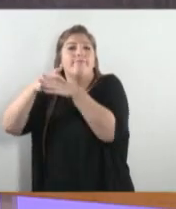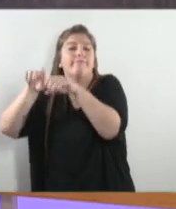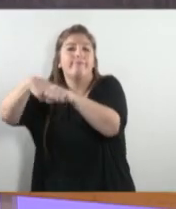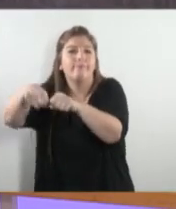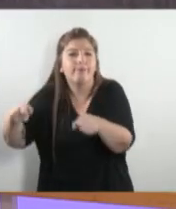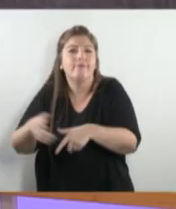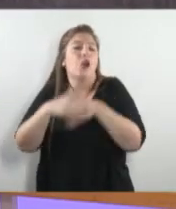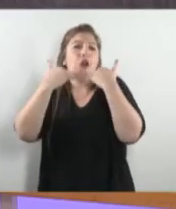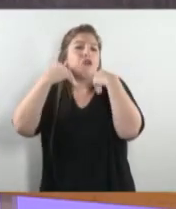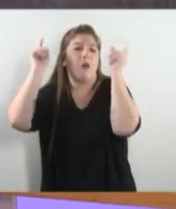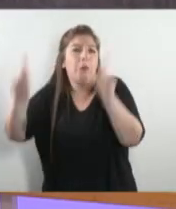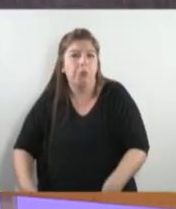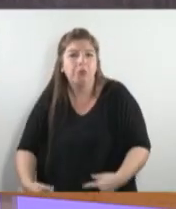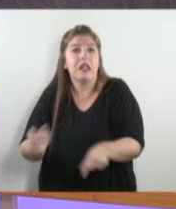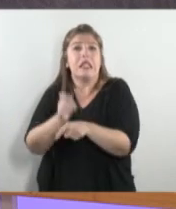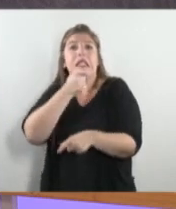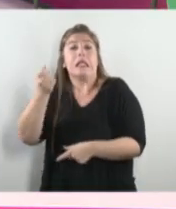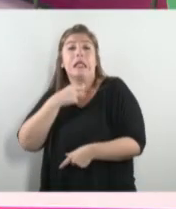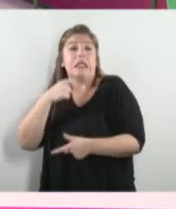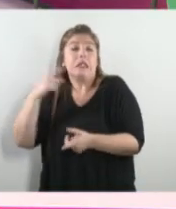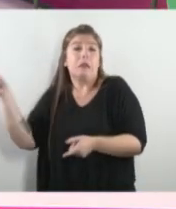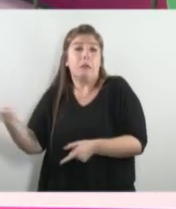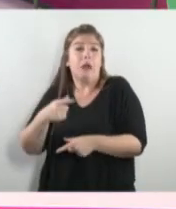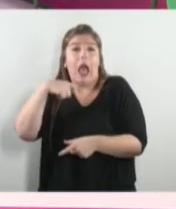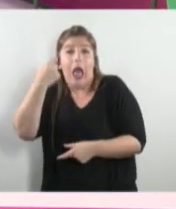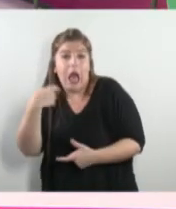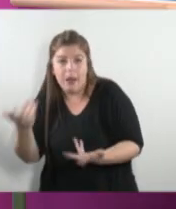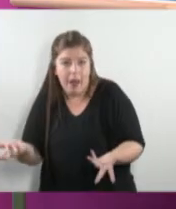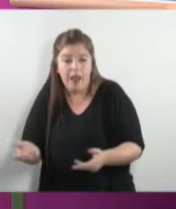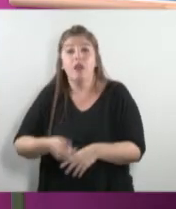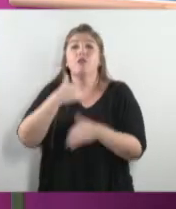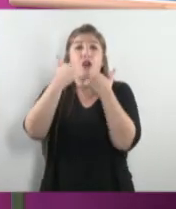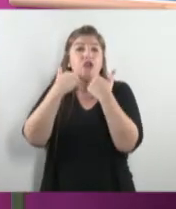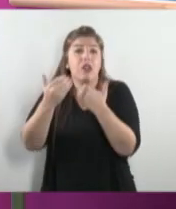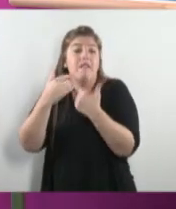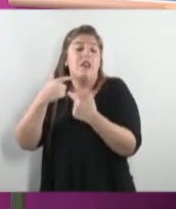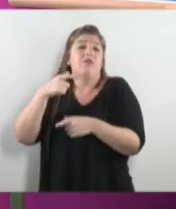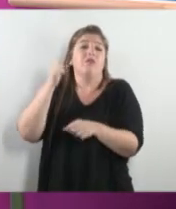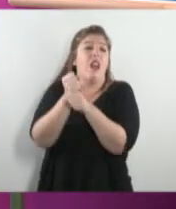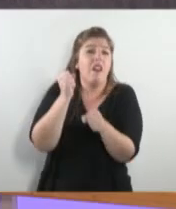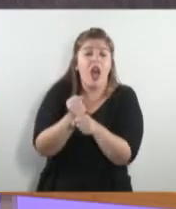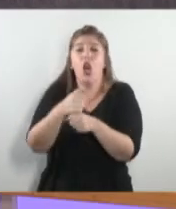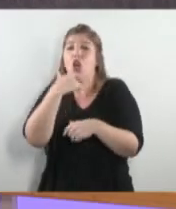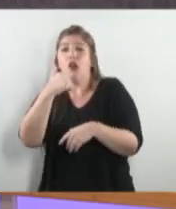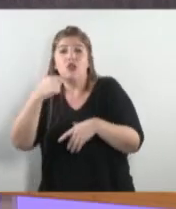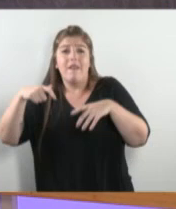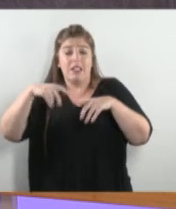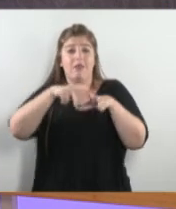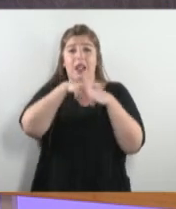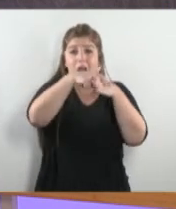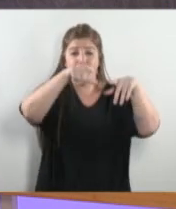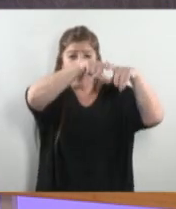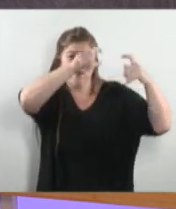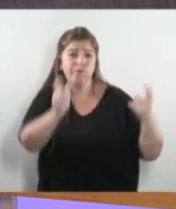gringo que nos manda alguna fiera. No hacen más que dar trabajos, pues no saben ni ensillar, no sirven ni